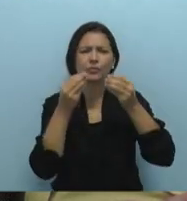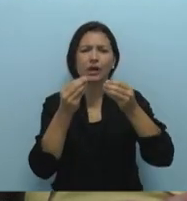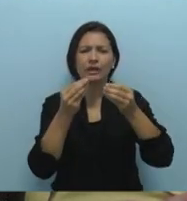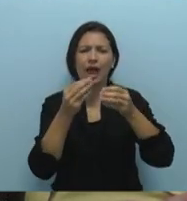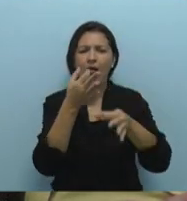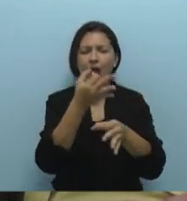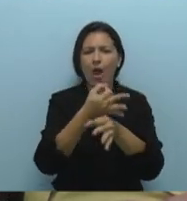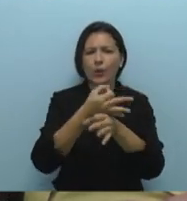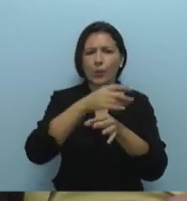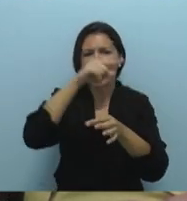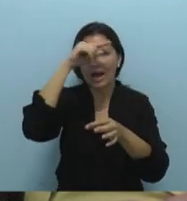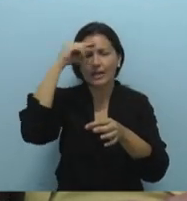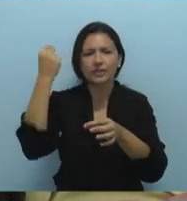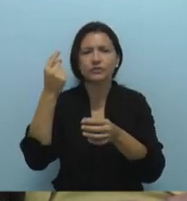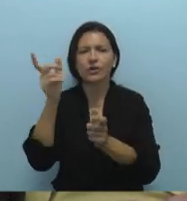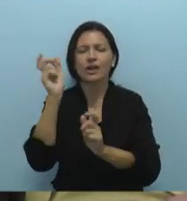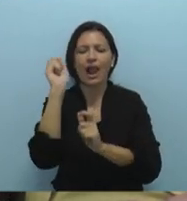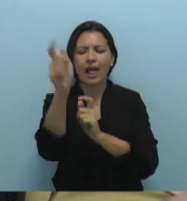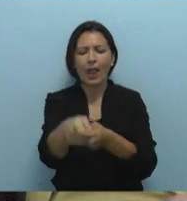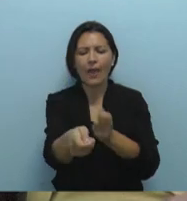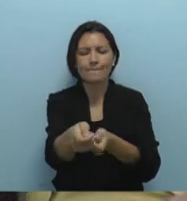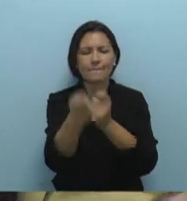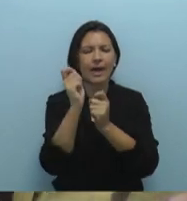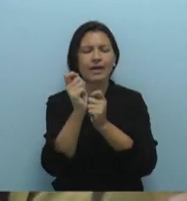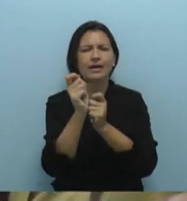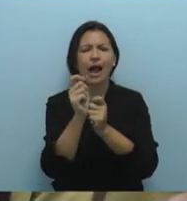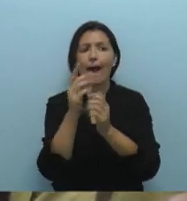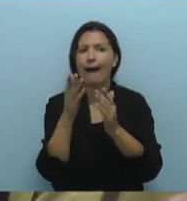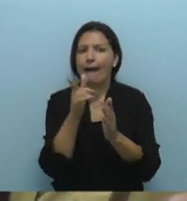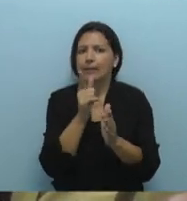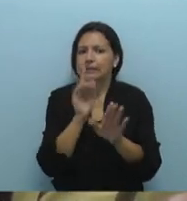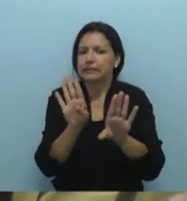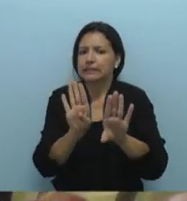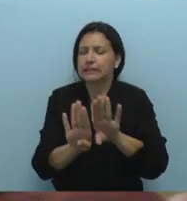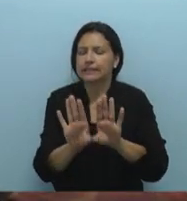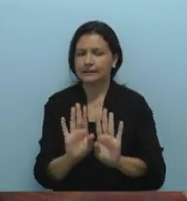de la Escuela Nacional de Pesca impulsado por el Gobierno Nacional. Y por otro